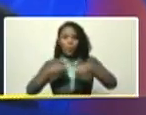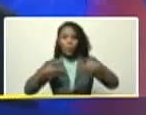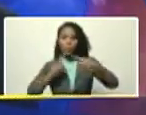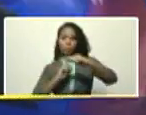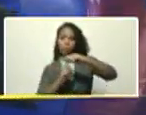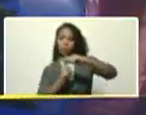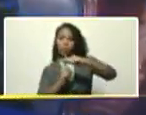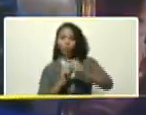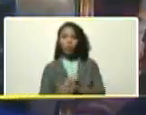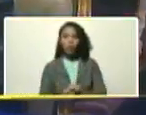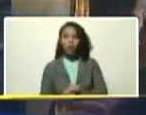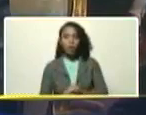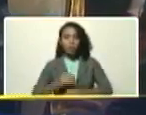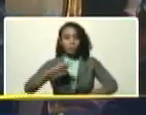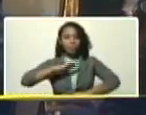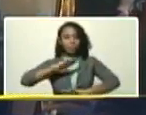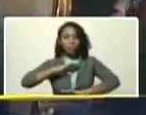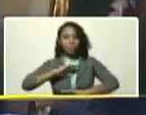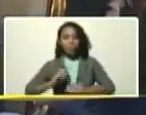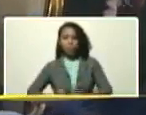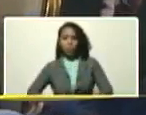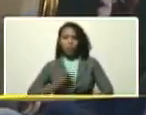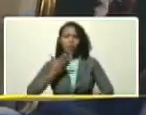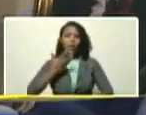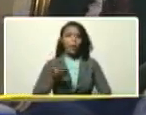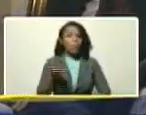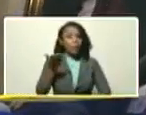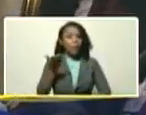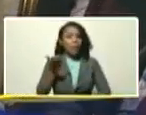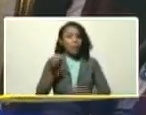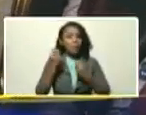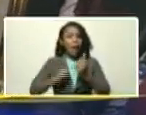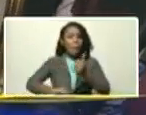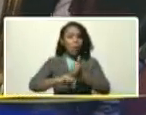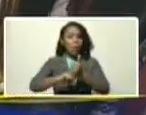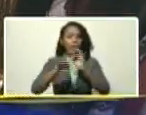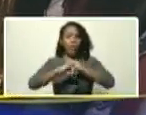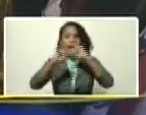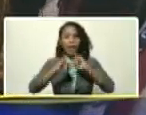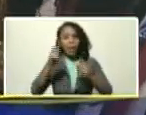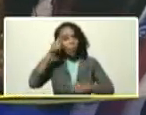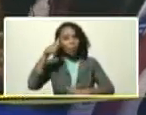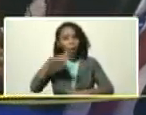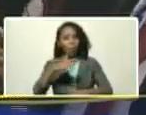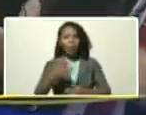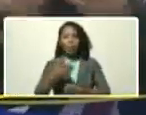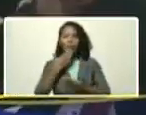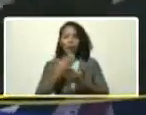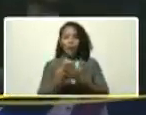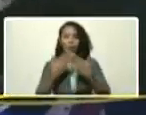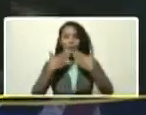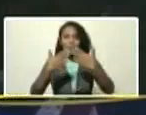bienestar, fundamentalmente en favor de la felicidad de nuestro pueblo. Es pasiva. Muchas gracias.